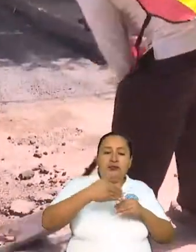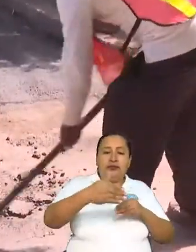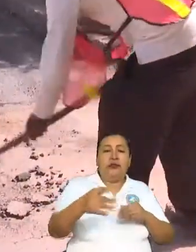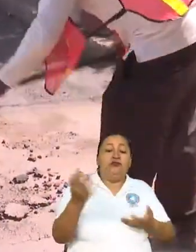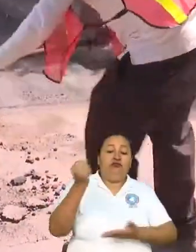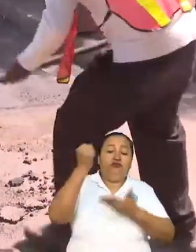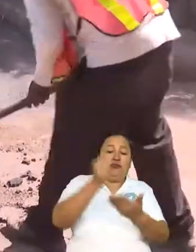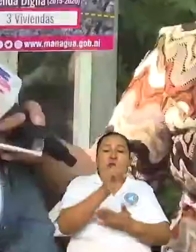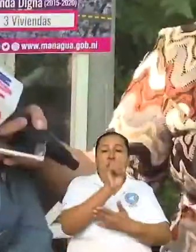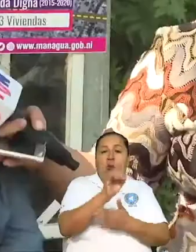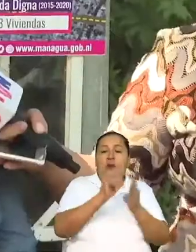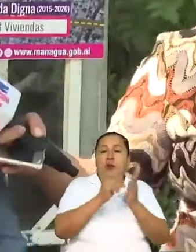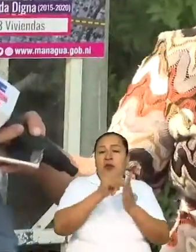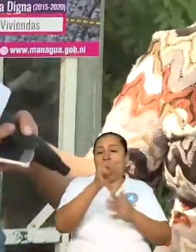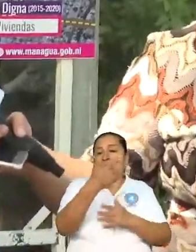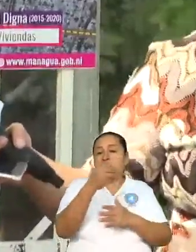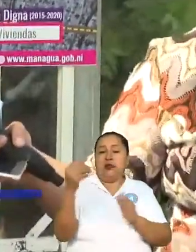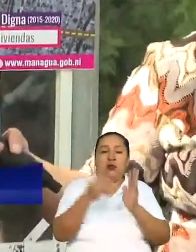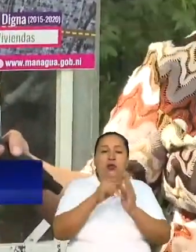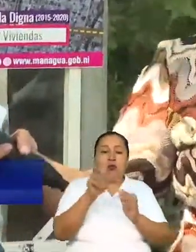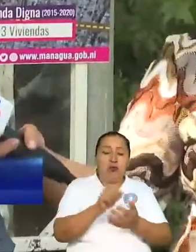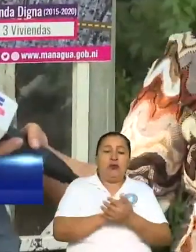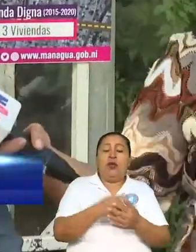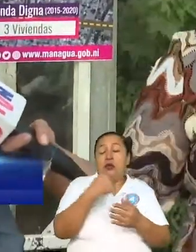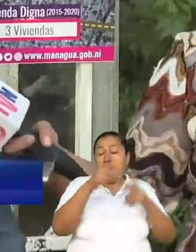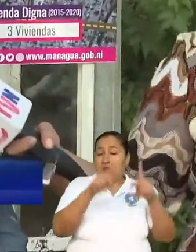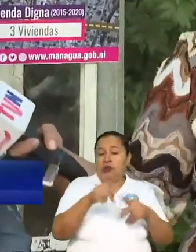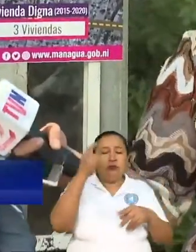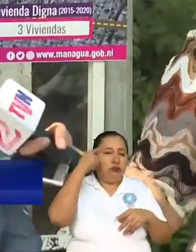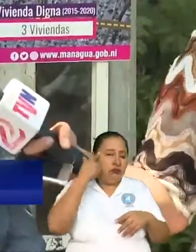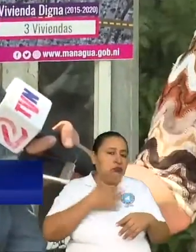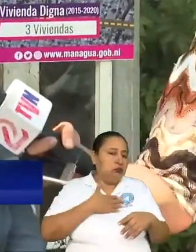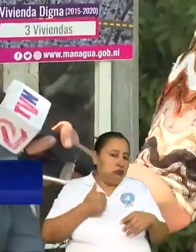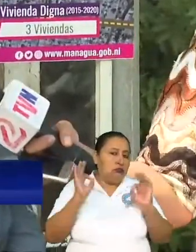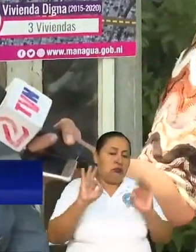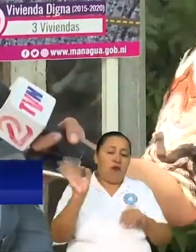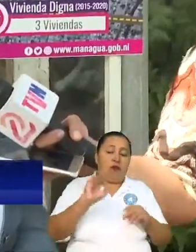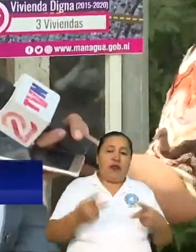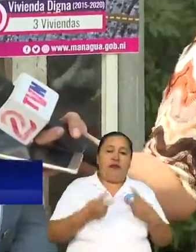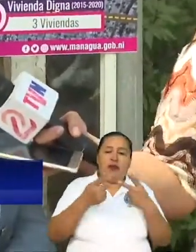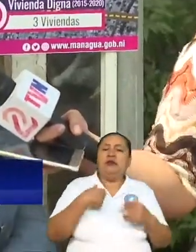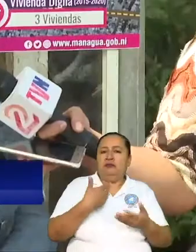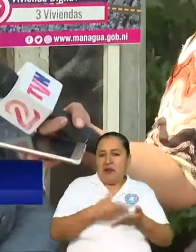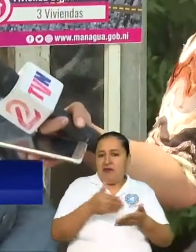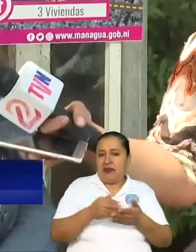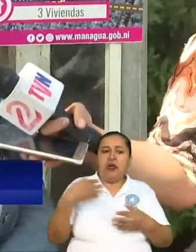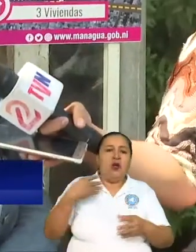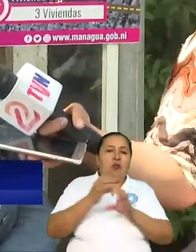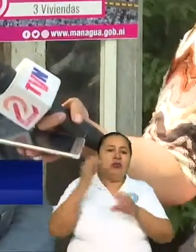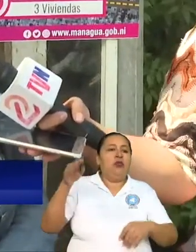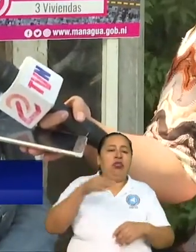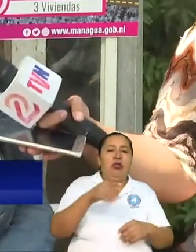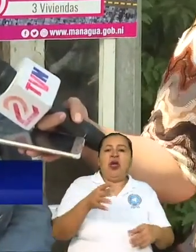1.700.000 córdobas. Mejoramos la calidad de vida porque tenemos más acceso, ¿verdad? Más transporte, no va a haber